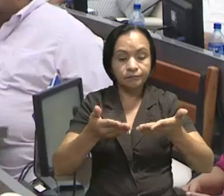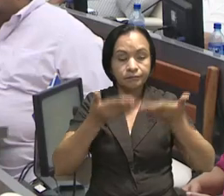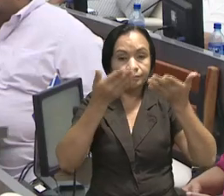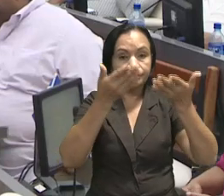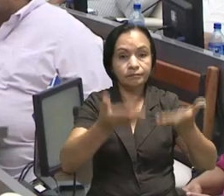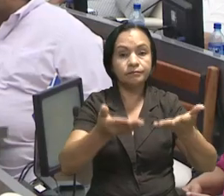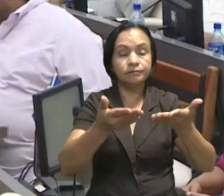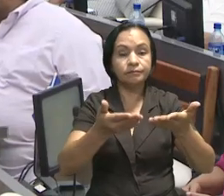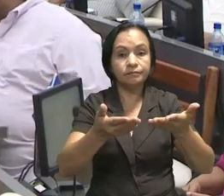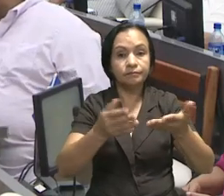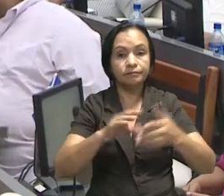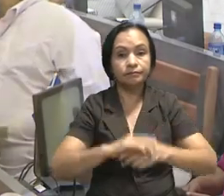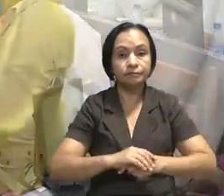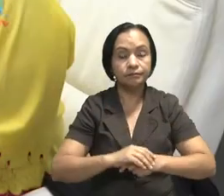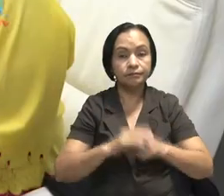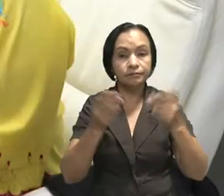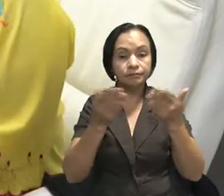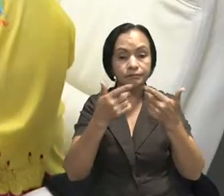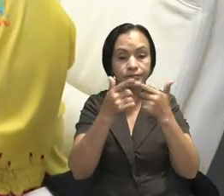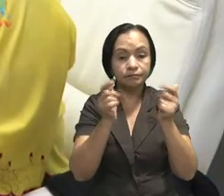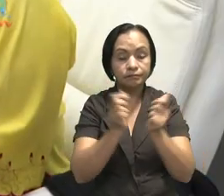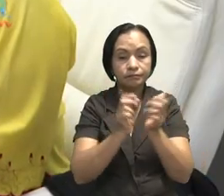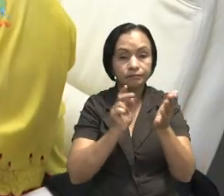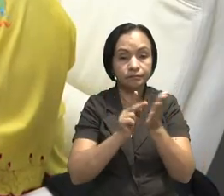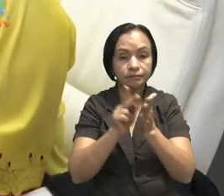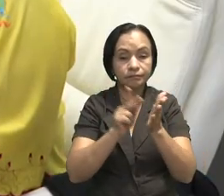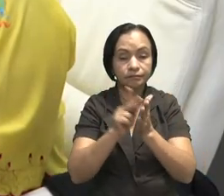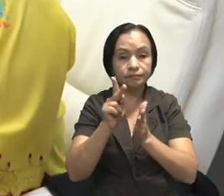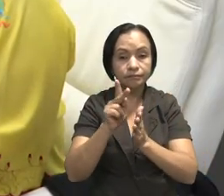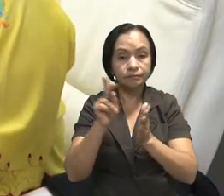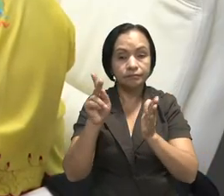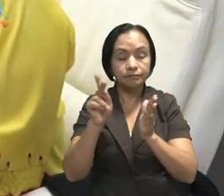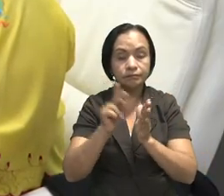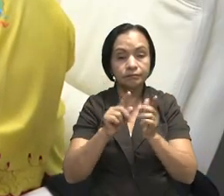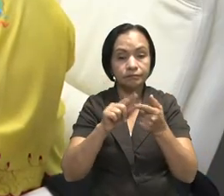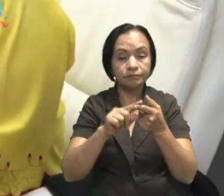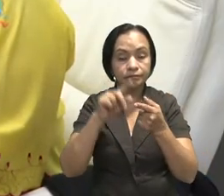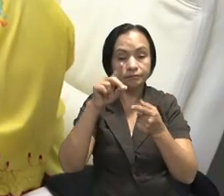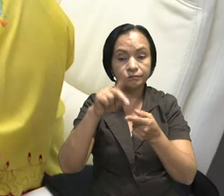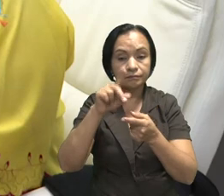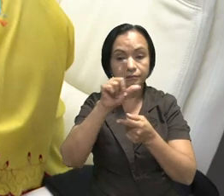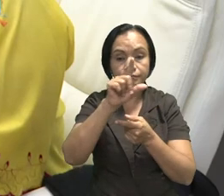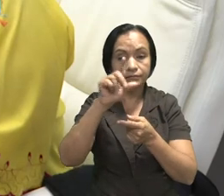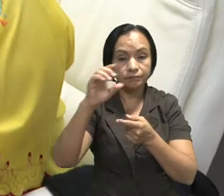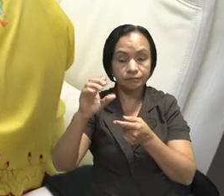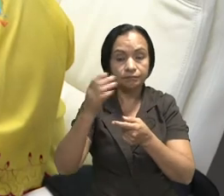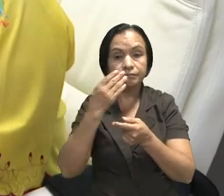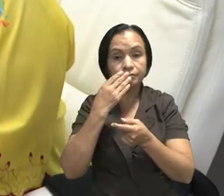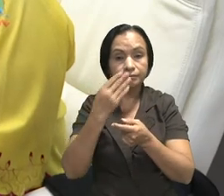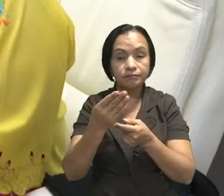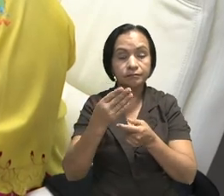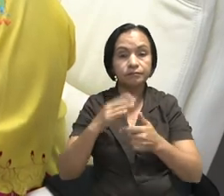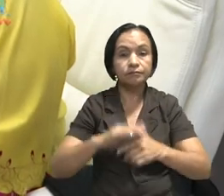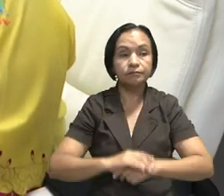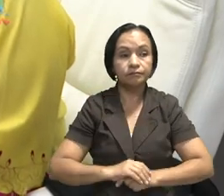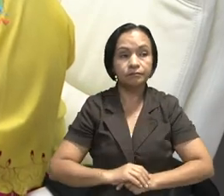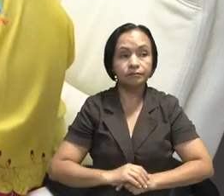otorgamiento, como bancada del Partido Liberal Constitucionalista, que hemos visto muy meritoria,